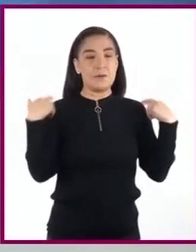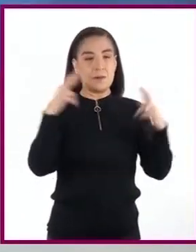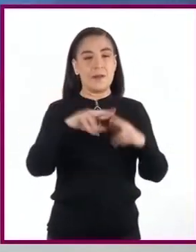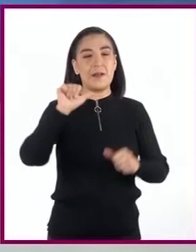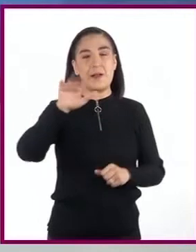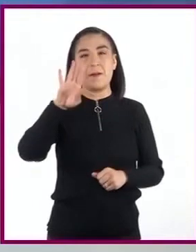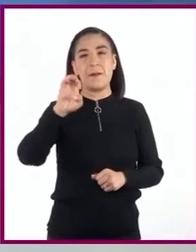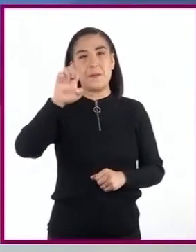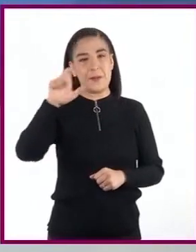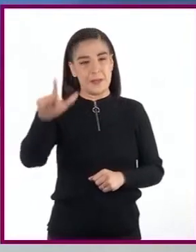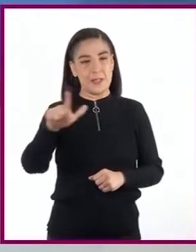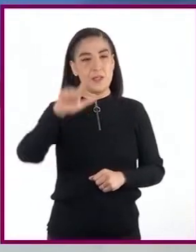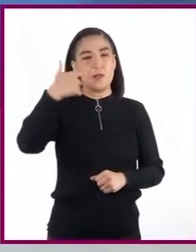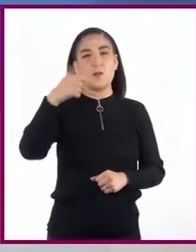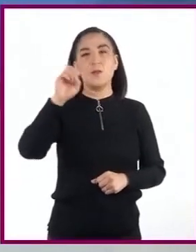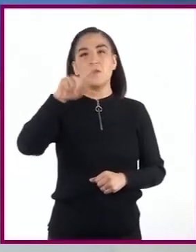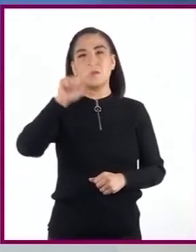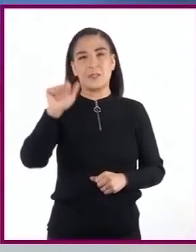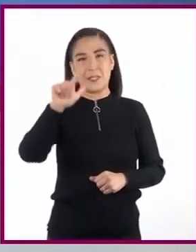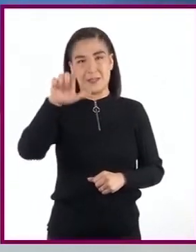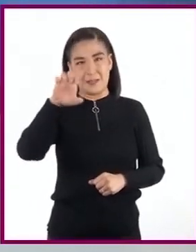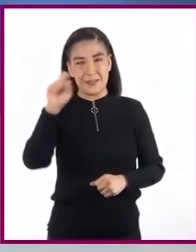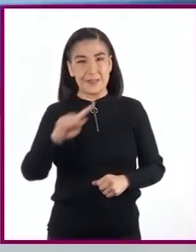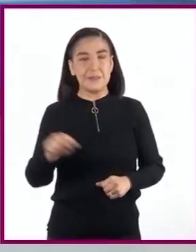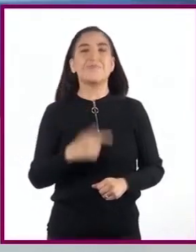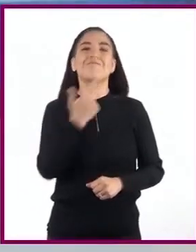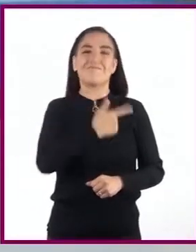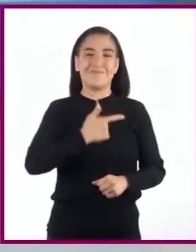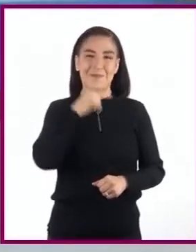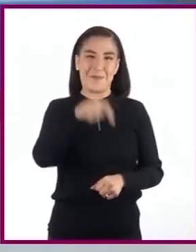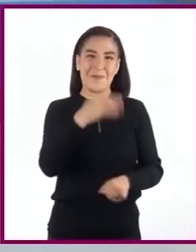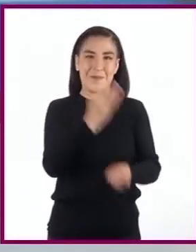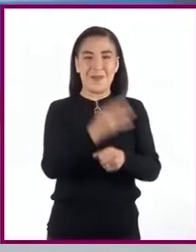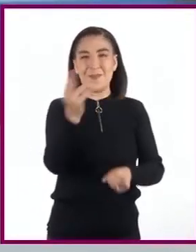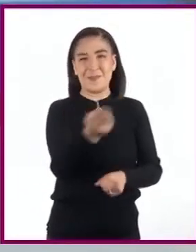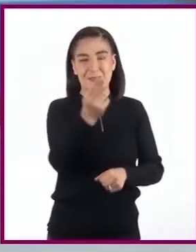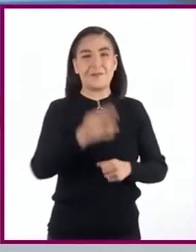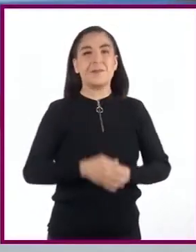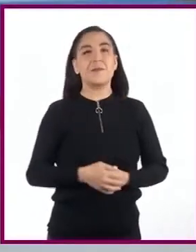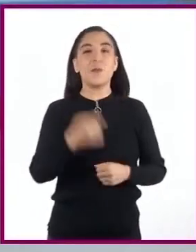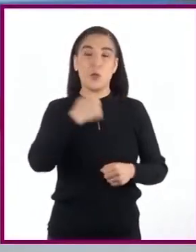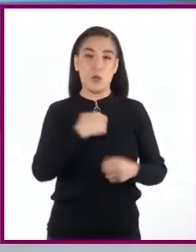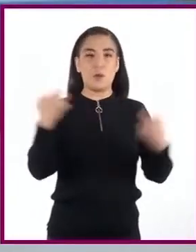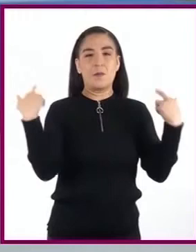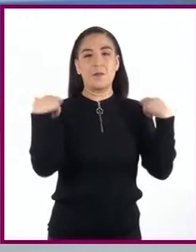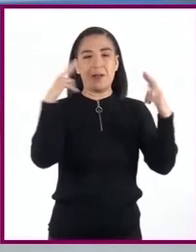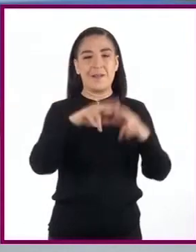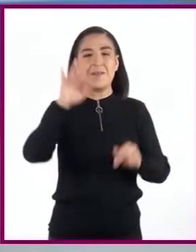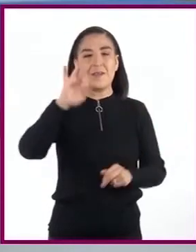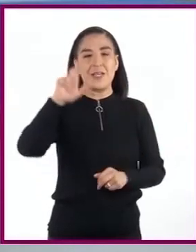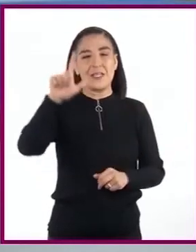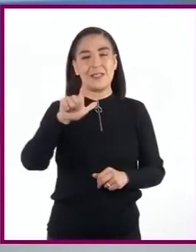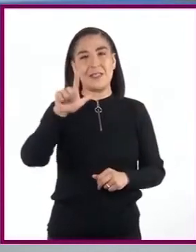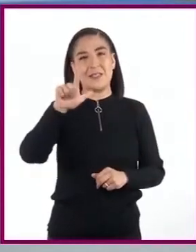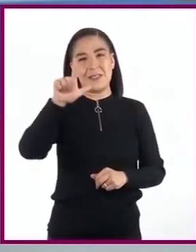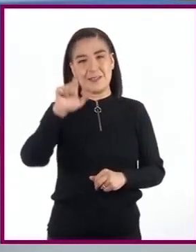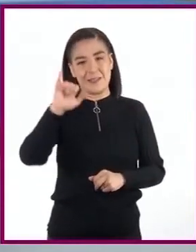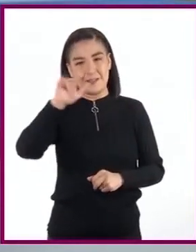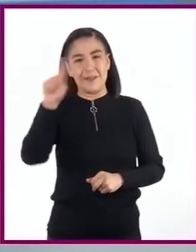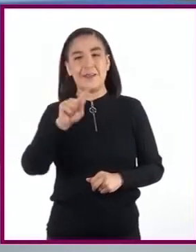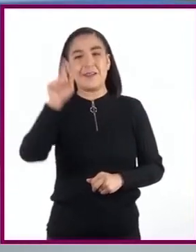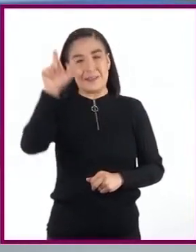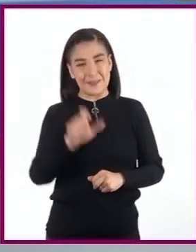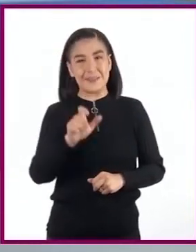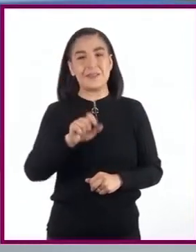Abel González Pedrero y es un privilegio estar nuevamente con ustedes. Yo soy el profesor Félix Vázquez Vázquez. Es un